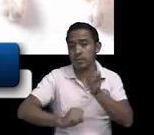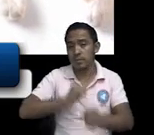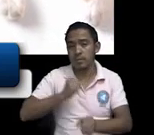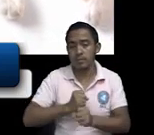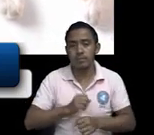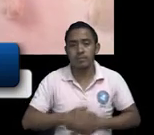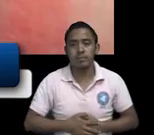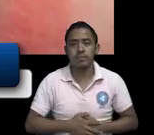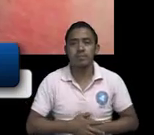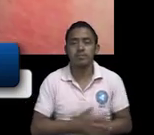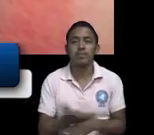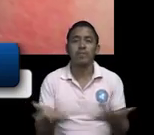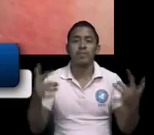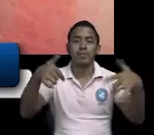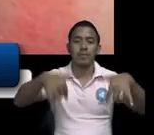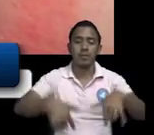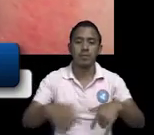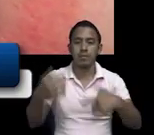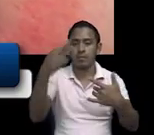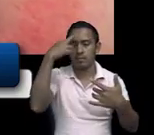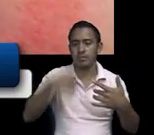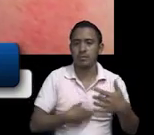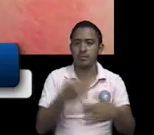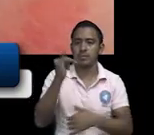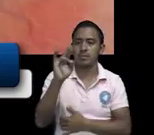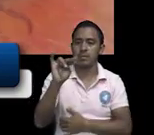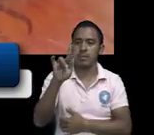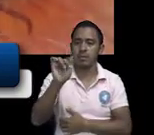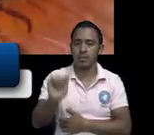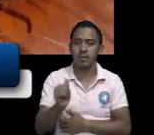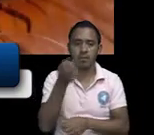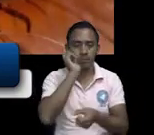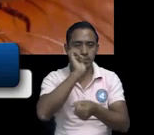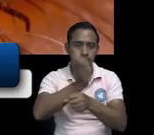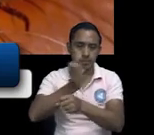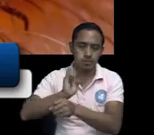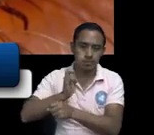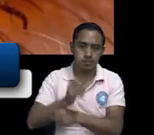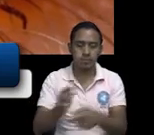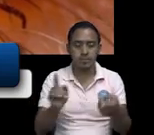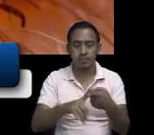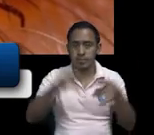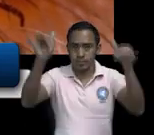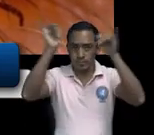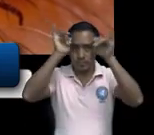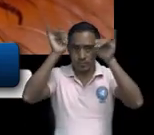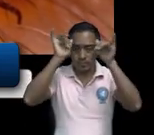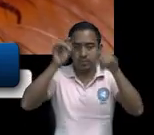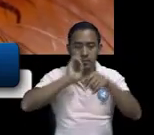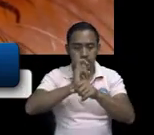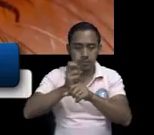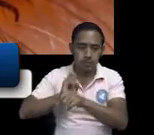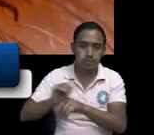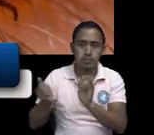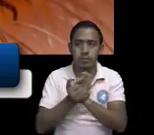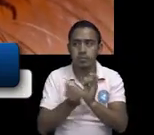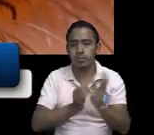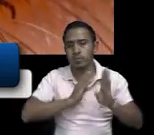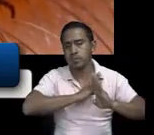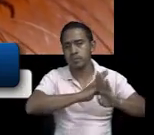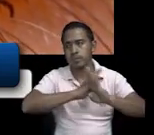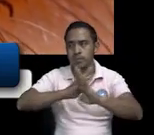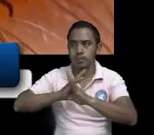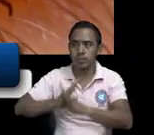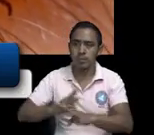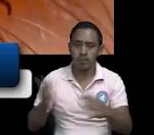Aparte, lo que es el Ministerio del INTA, que hace la vigilancia en lo que son los animales bovinos, los animales del campo, para también tratar y